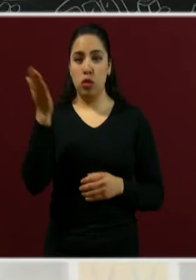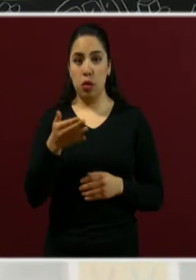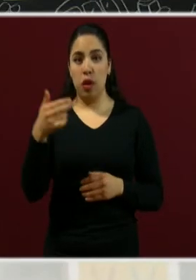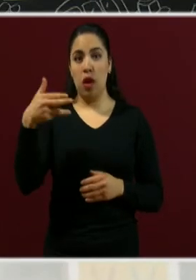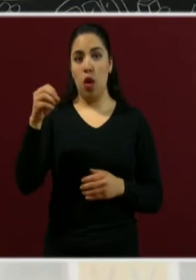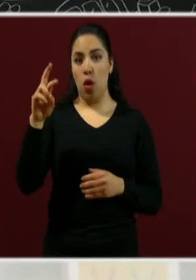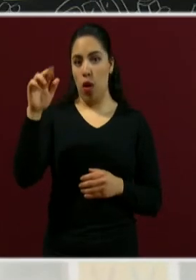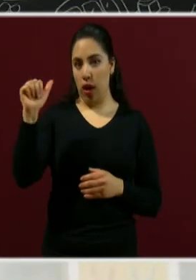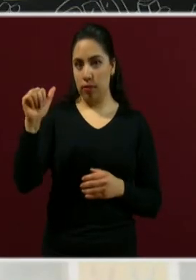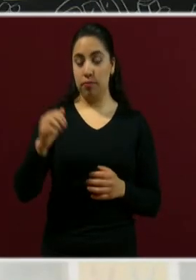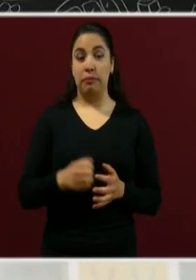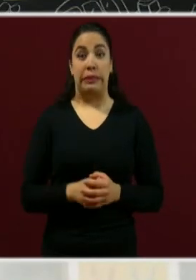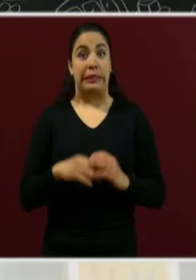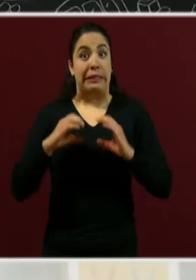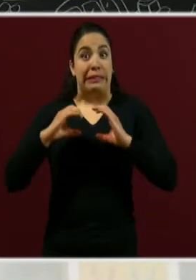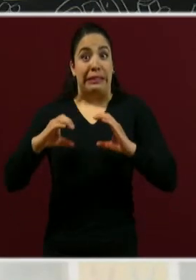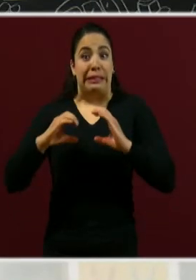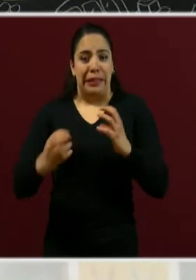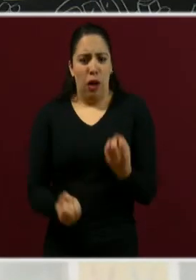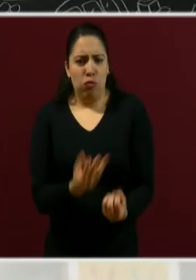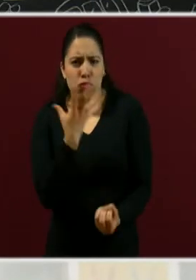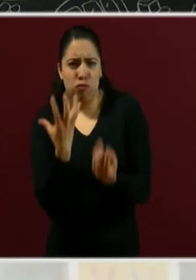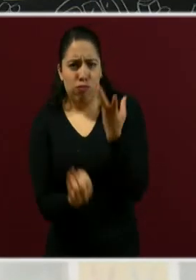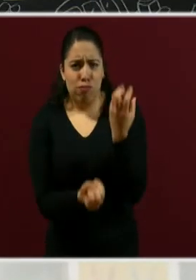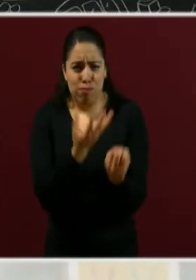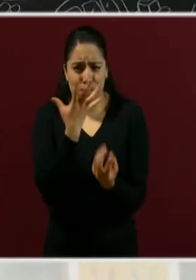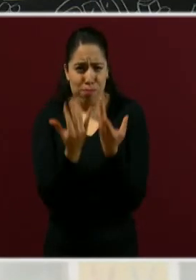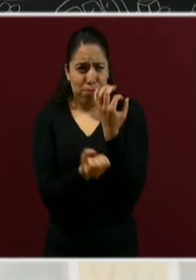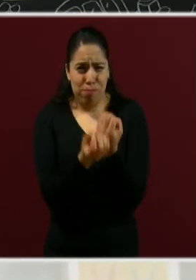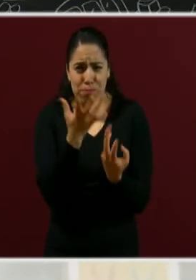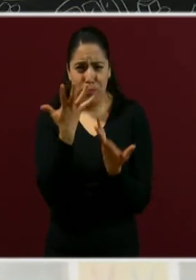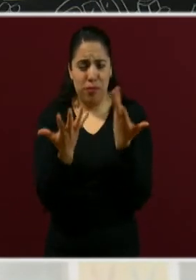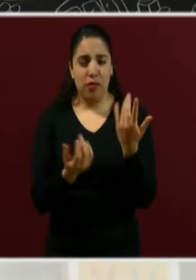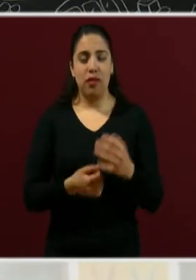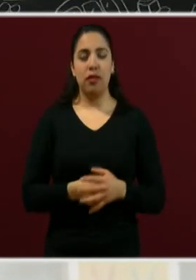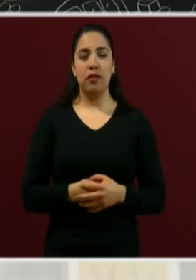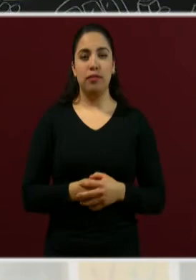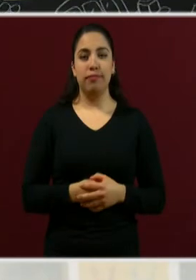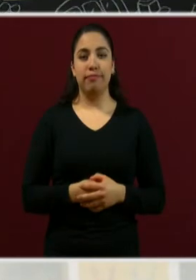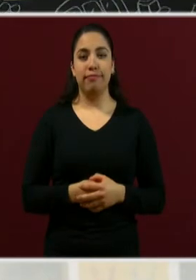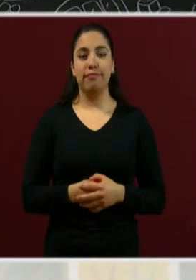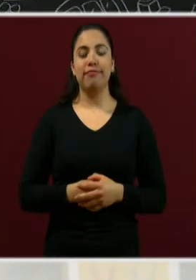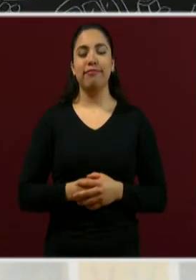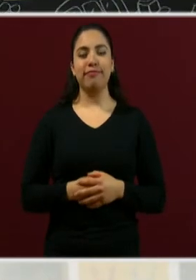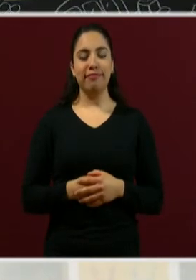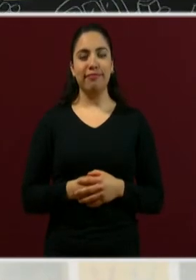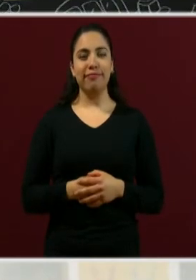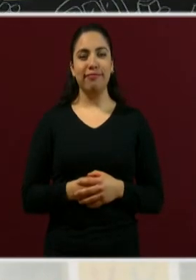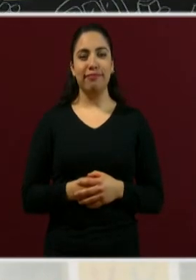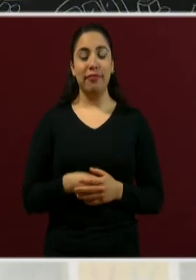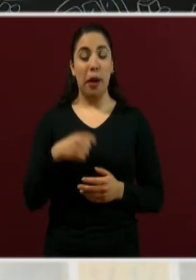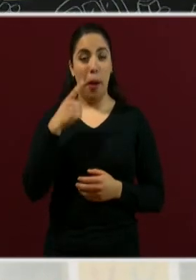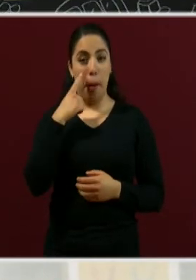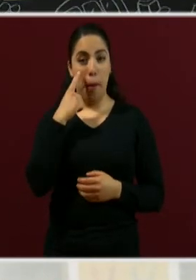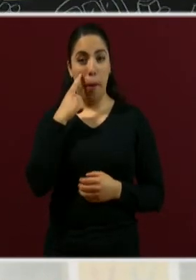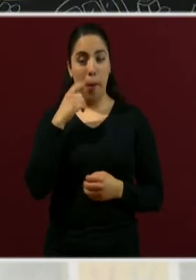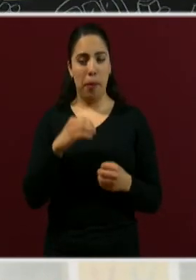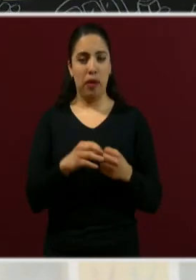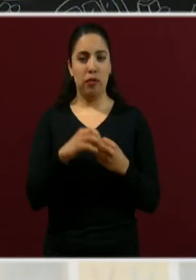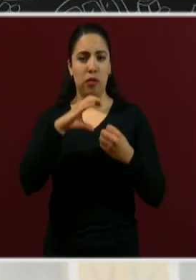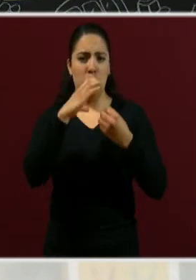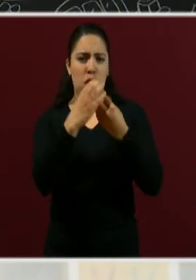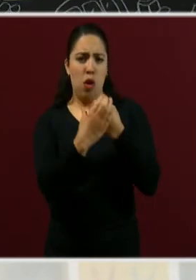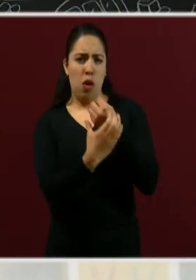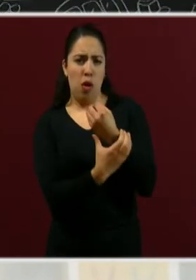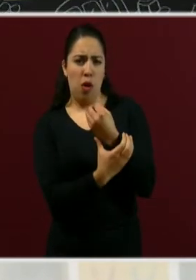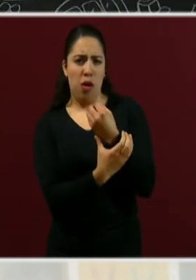Cuidado, se está desbordando. En conclusión, el clima de este planeta